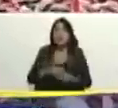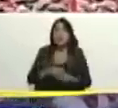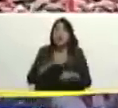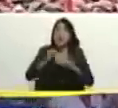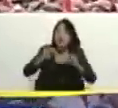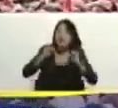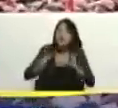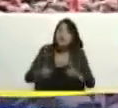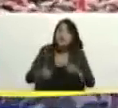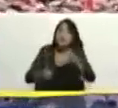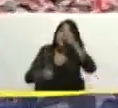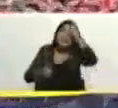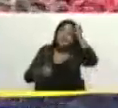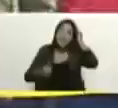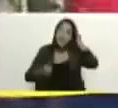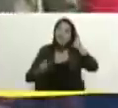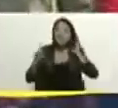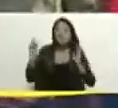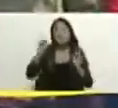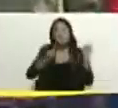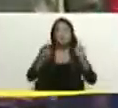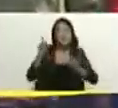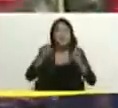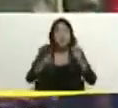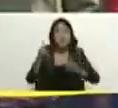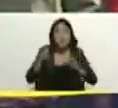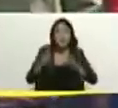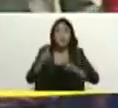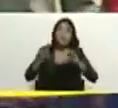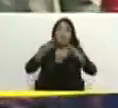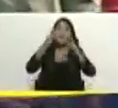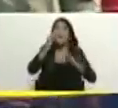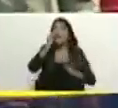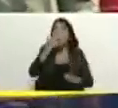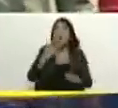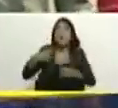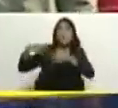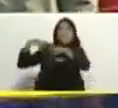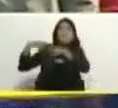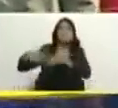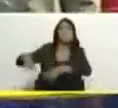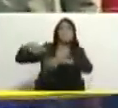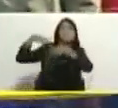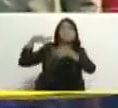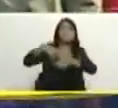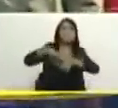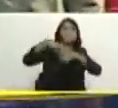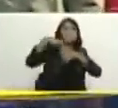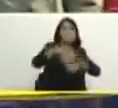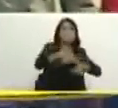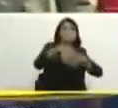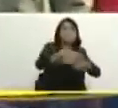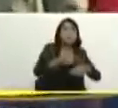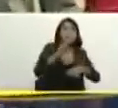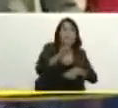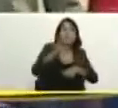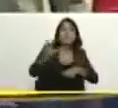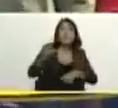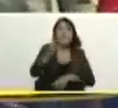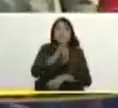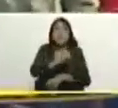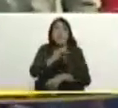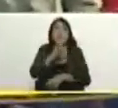Comenzaron a llegar en Miraflores las marchas que venían del 23 de enero,